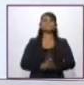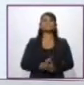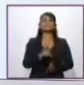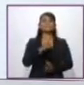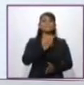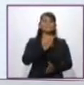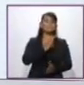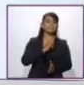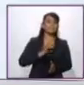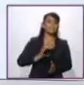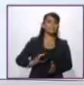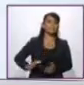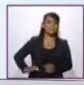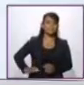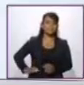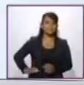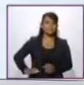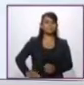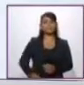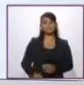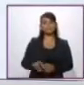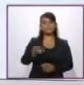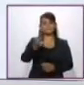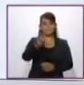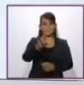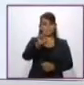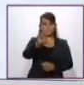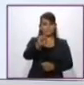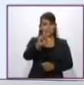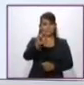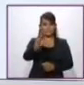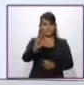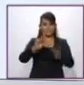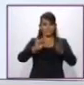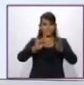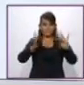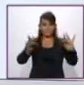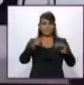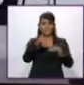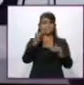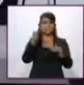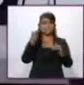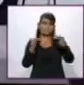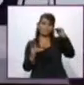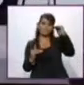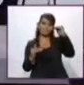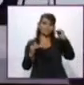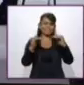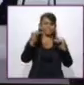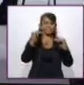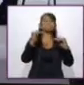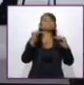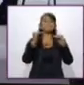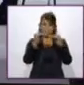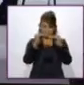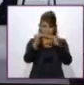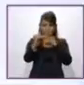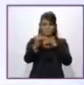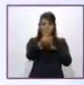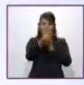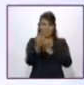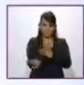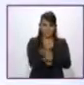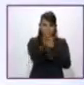candidato del Partido de Redes Sociales Progresistas, combate a la desigualdad, candidato, y la pregunta